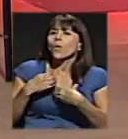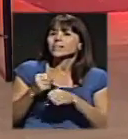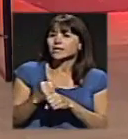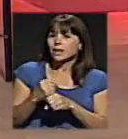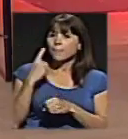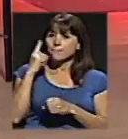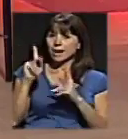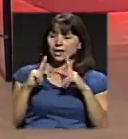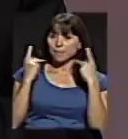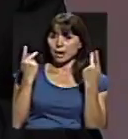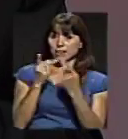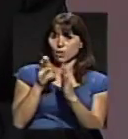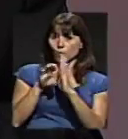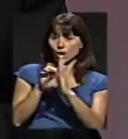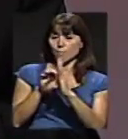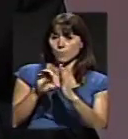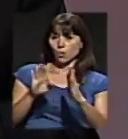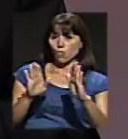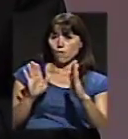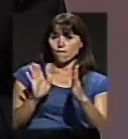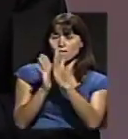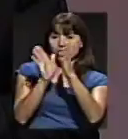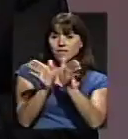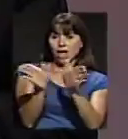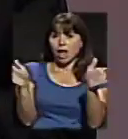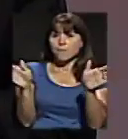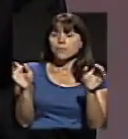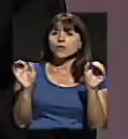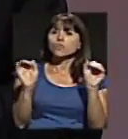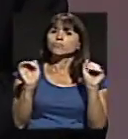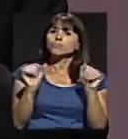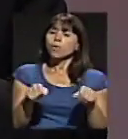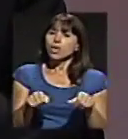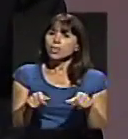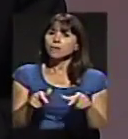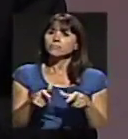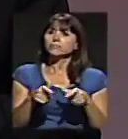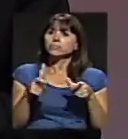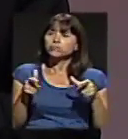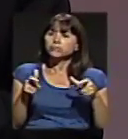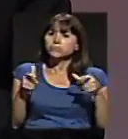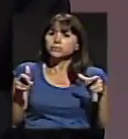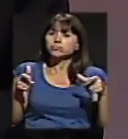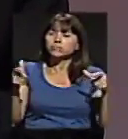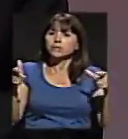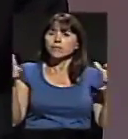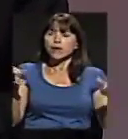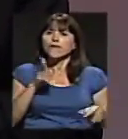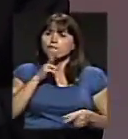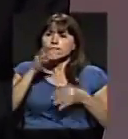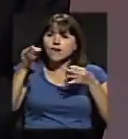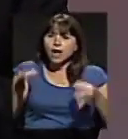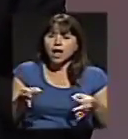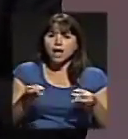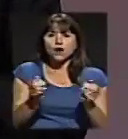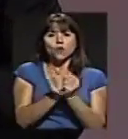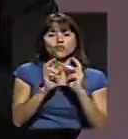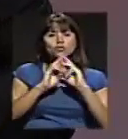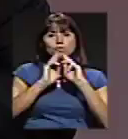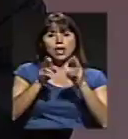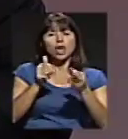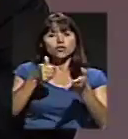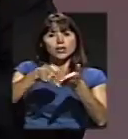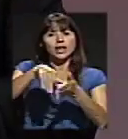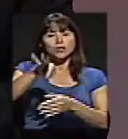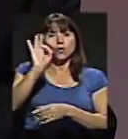Amplio crezca de una manera, digamos, que sea realista, que tenga resultados electorales más allá de lo